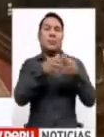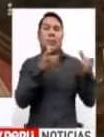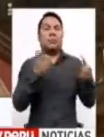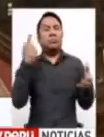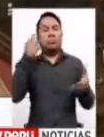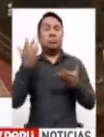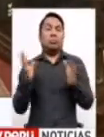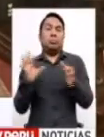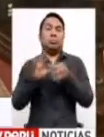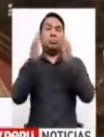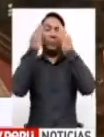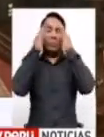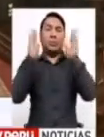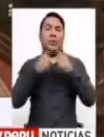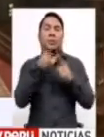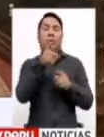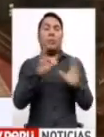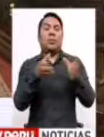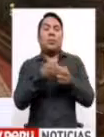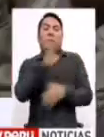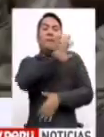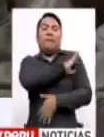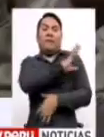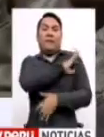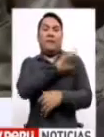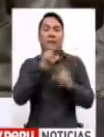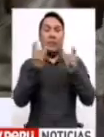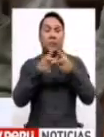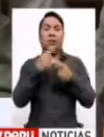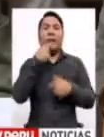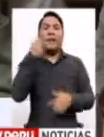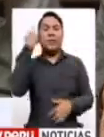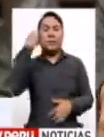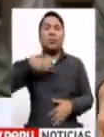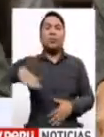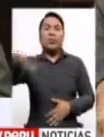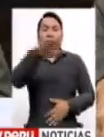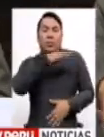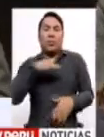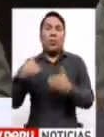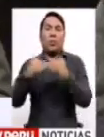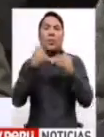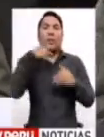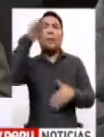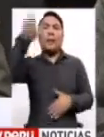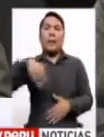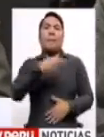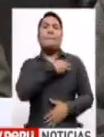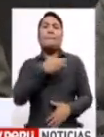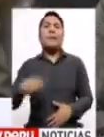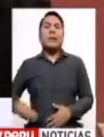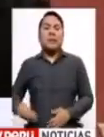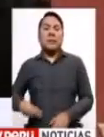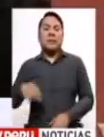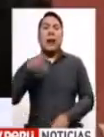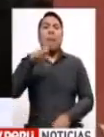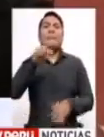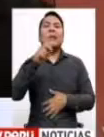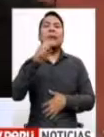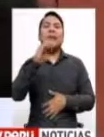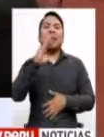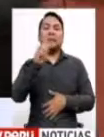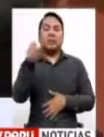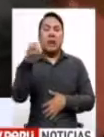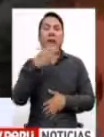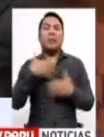sesión ordinaria, la Comisión de Fiscalización acordó por unanimidad invitar a la ministra de Salud, Patricia García, para que explique sobre